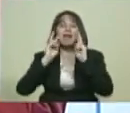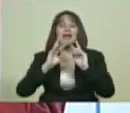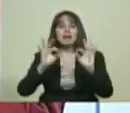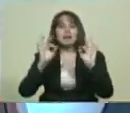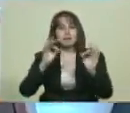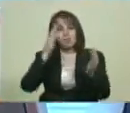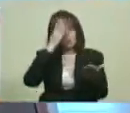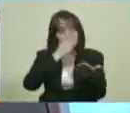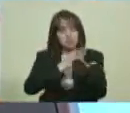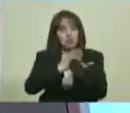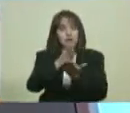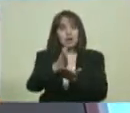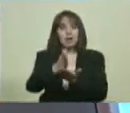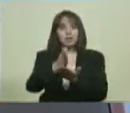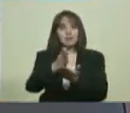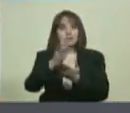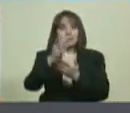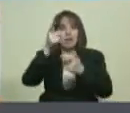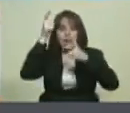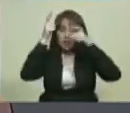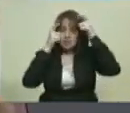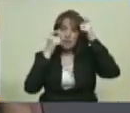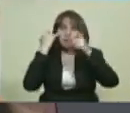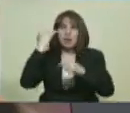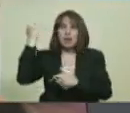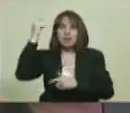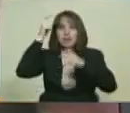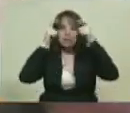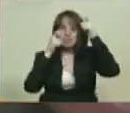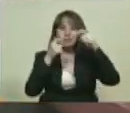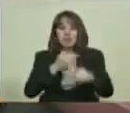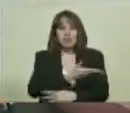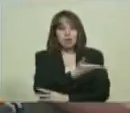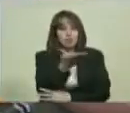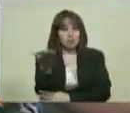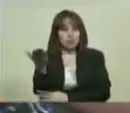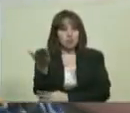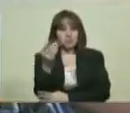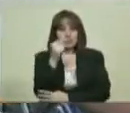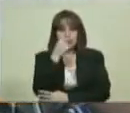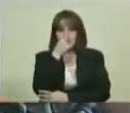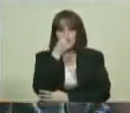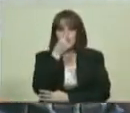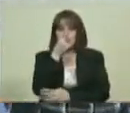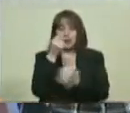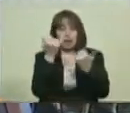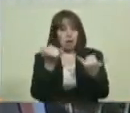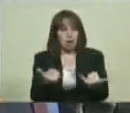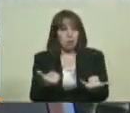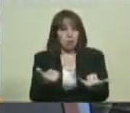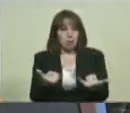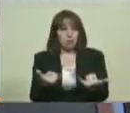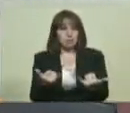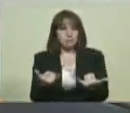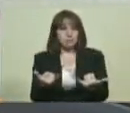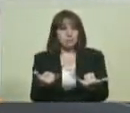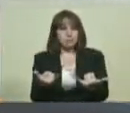leal a ese legado y he sido leal a ustedes. Ahora nos toca